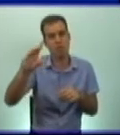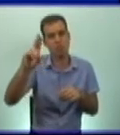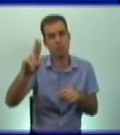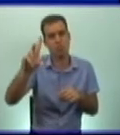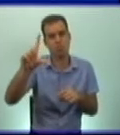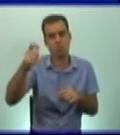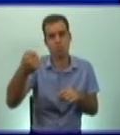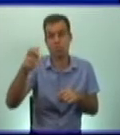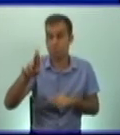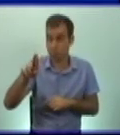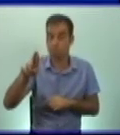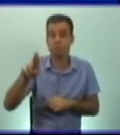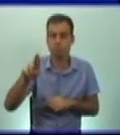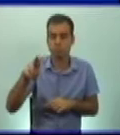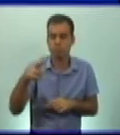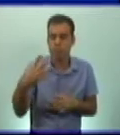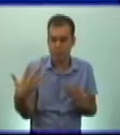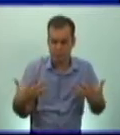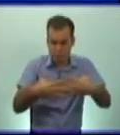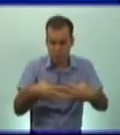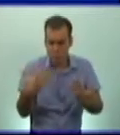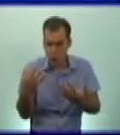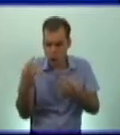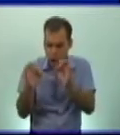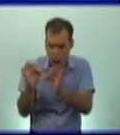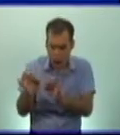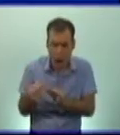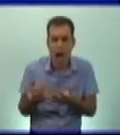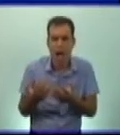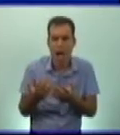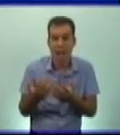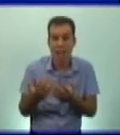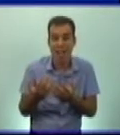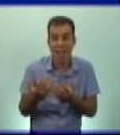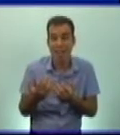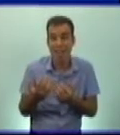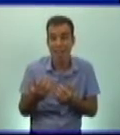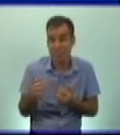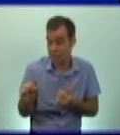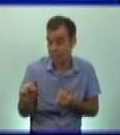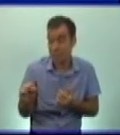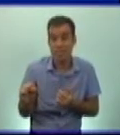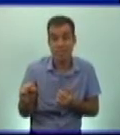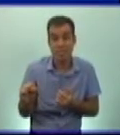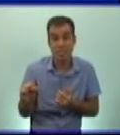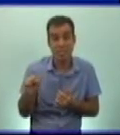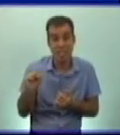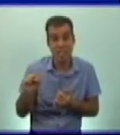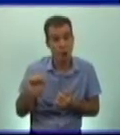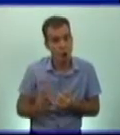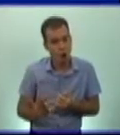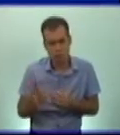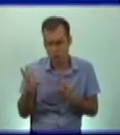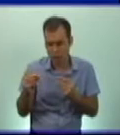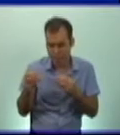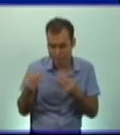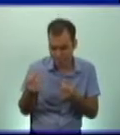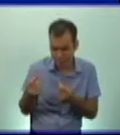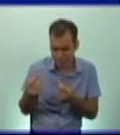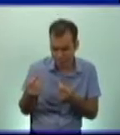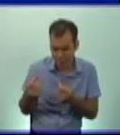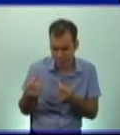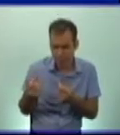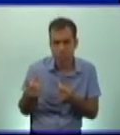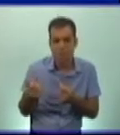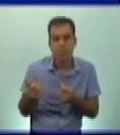entre las partículas que las forman? ¿Cuántas moléculas de octazufre reaccionan? ¿Por cuántas